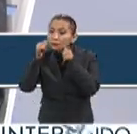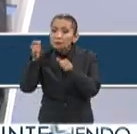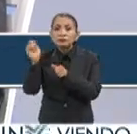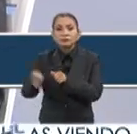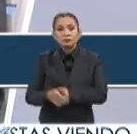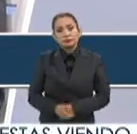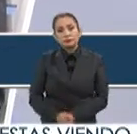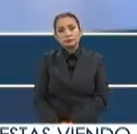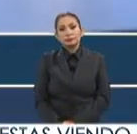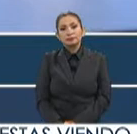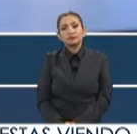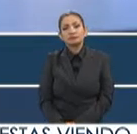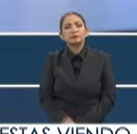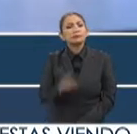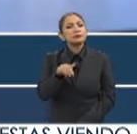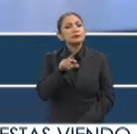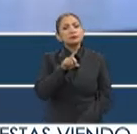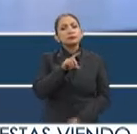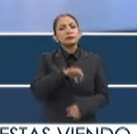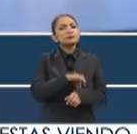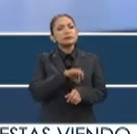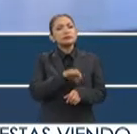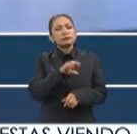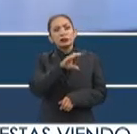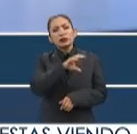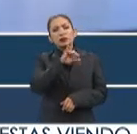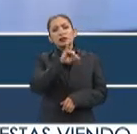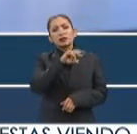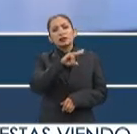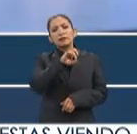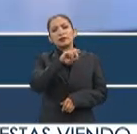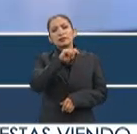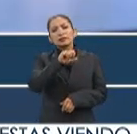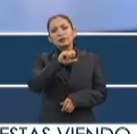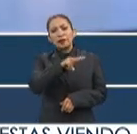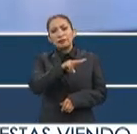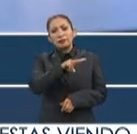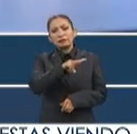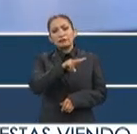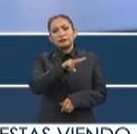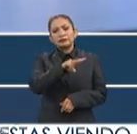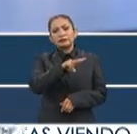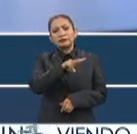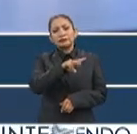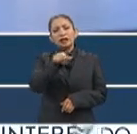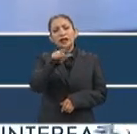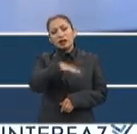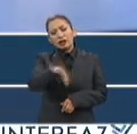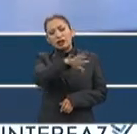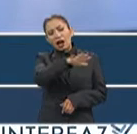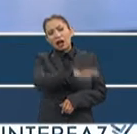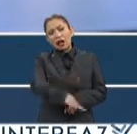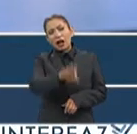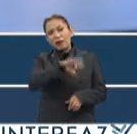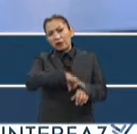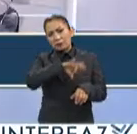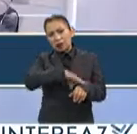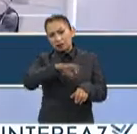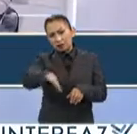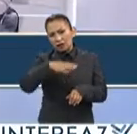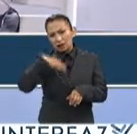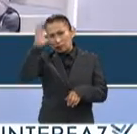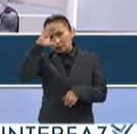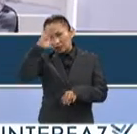interés. Claro. Doctor, en especial en el CIMVESTAV, dentro de esta rama de la farmacología y de las ciencias biológicas, ¿hay